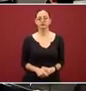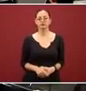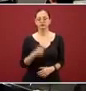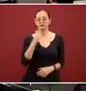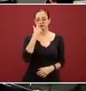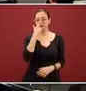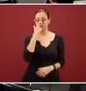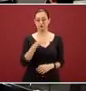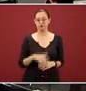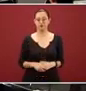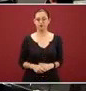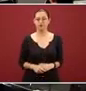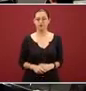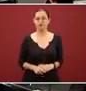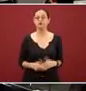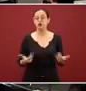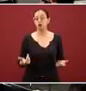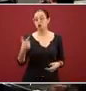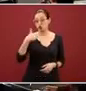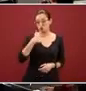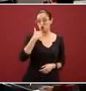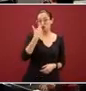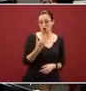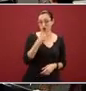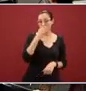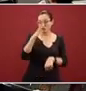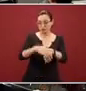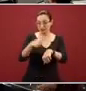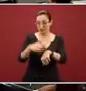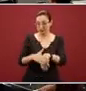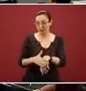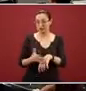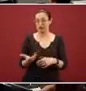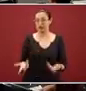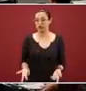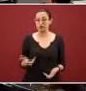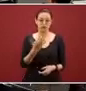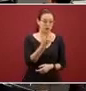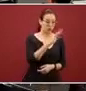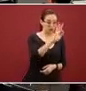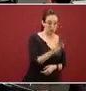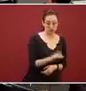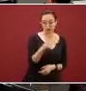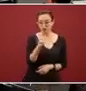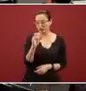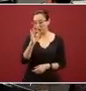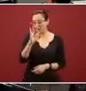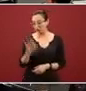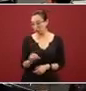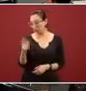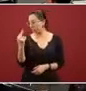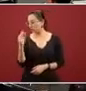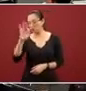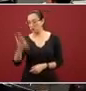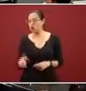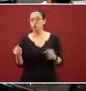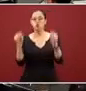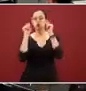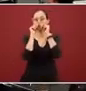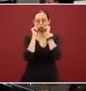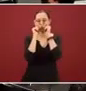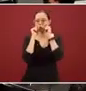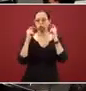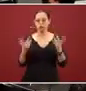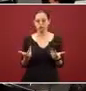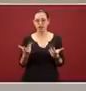indicador que no depende de la fracción de muestreo, si hacemos el 50%, al 100% o al 25%. Y ese es el